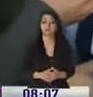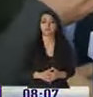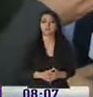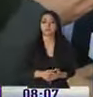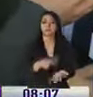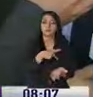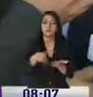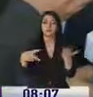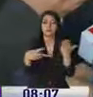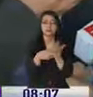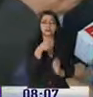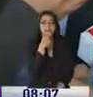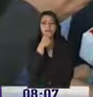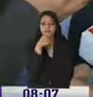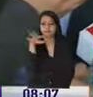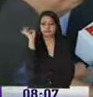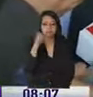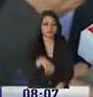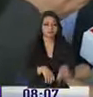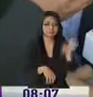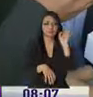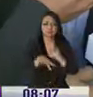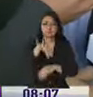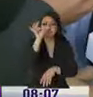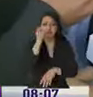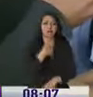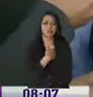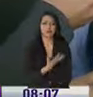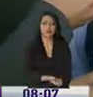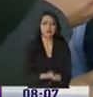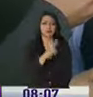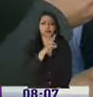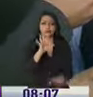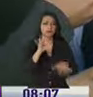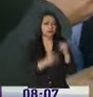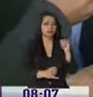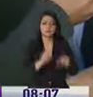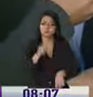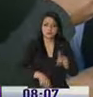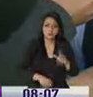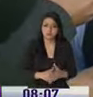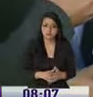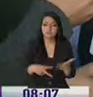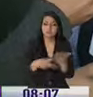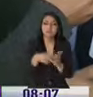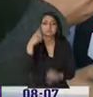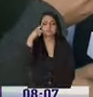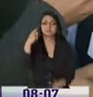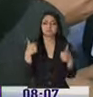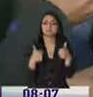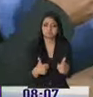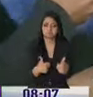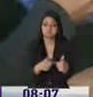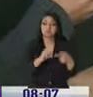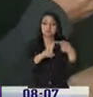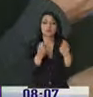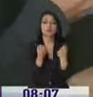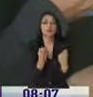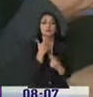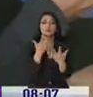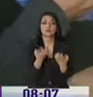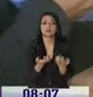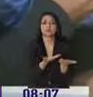al ojo o estar pensadas simplemente porque a mí se me antoja tener una tarifa. Las tarifas tienen que ser pensadas, primero, desde cuánto yo quiero mejorar la